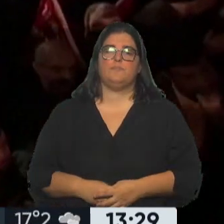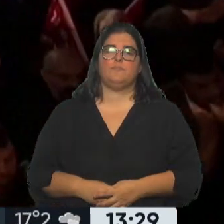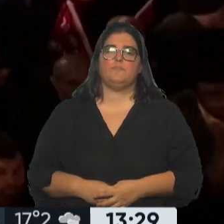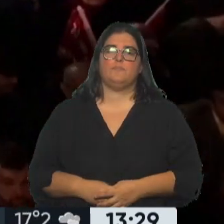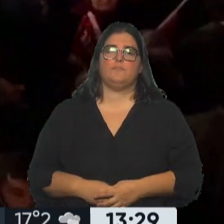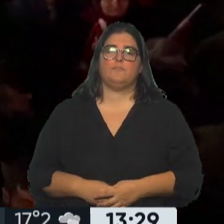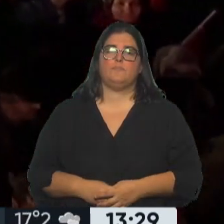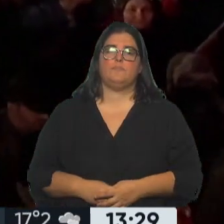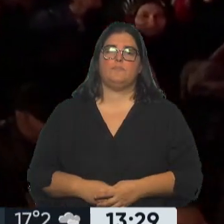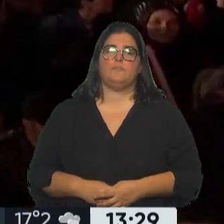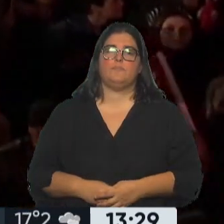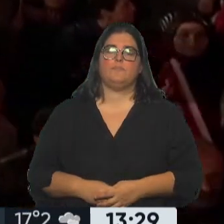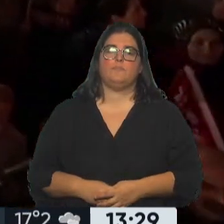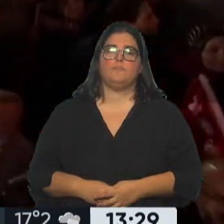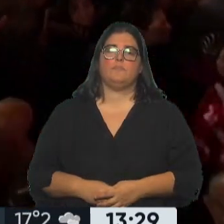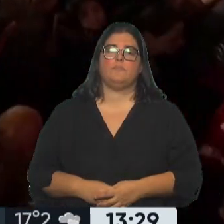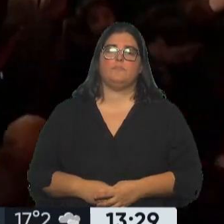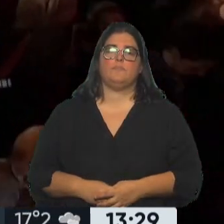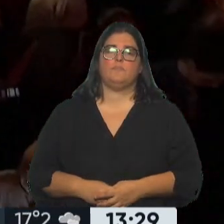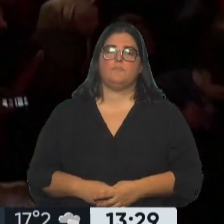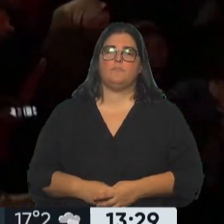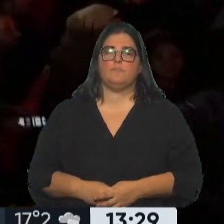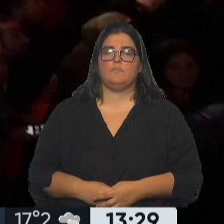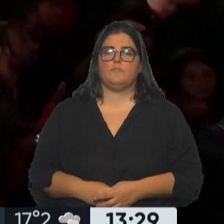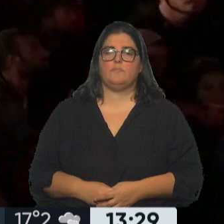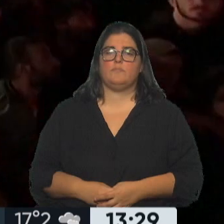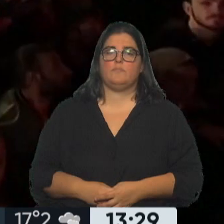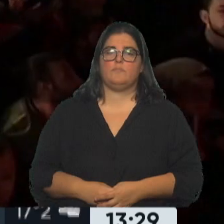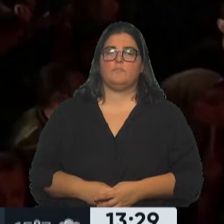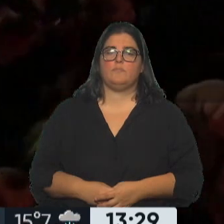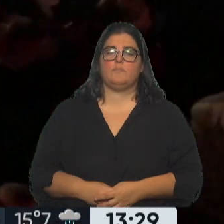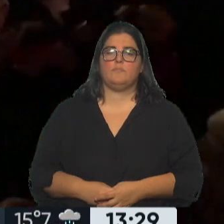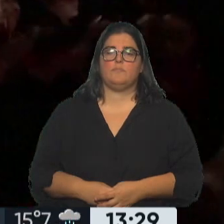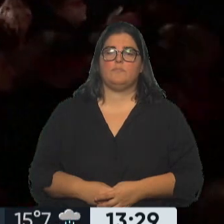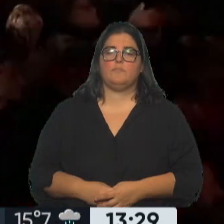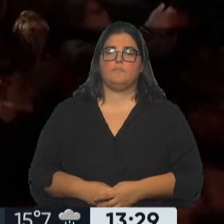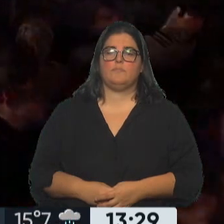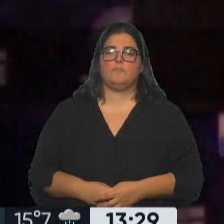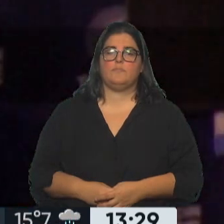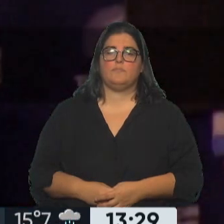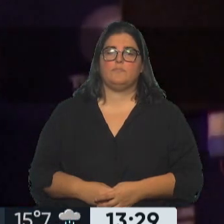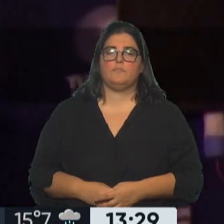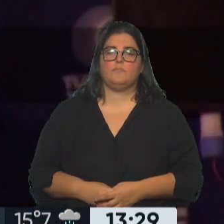Şu anda parlamentoda çoğunluk Cumhur İttifakı'ndadır.